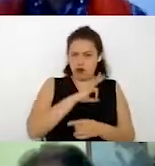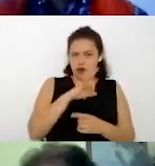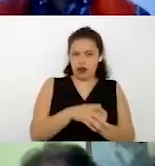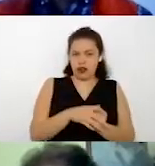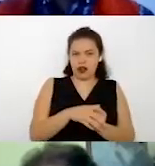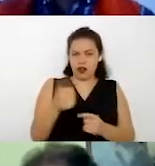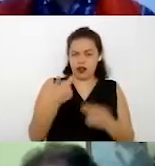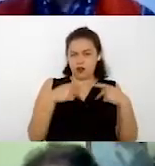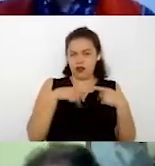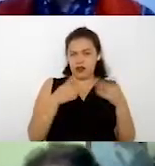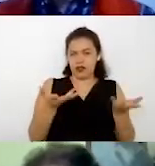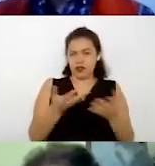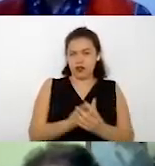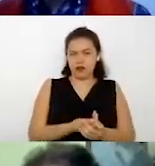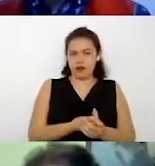más?